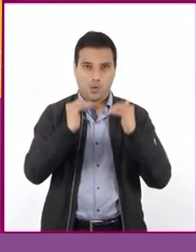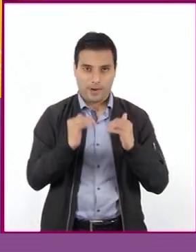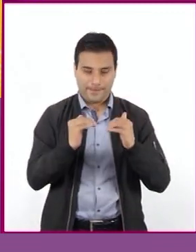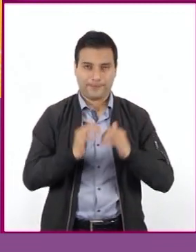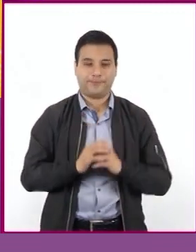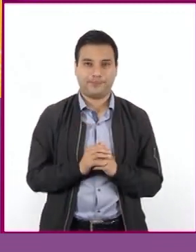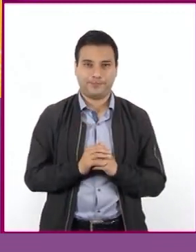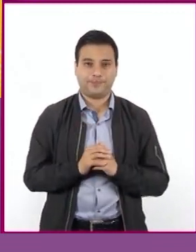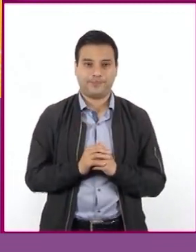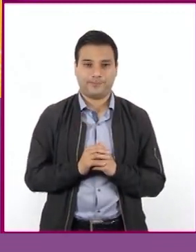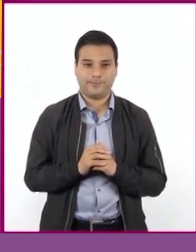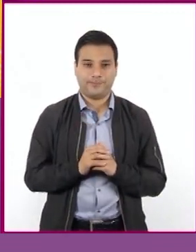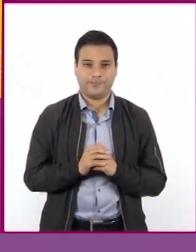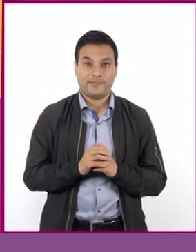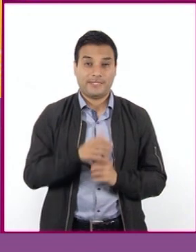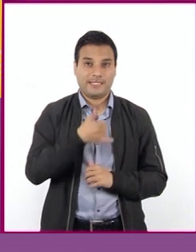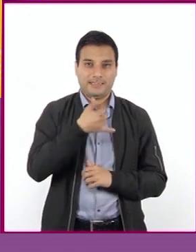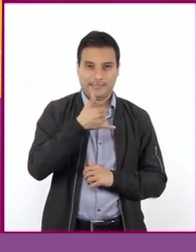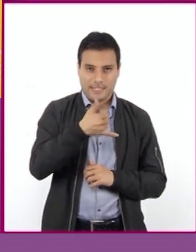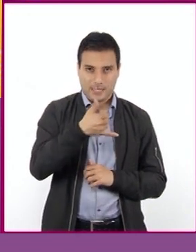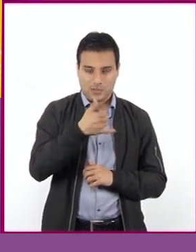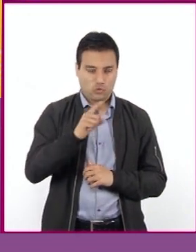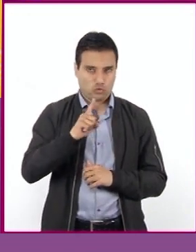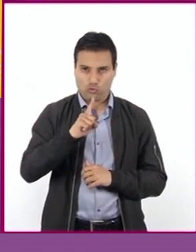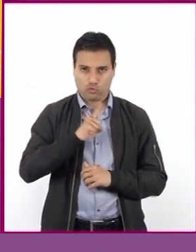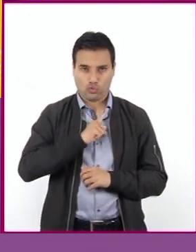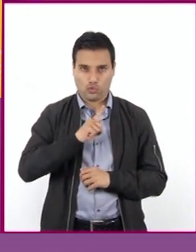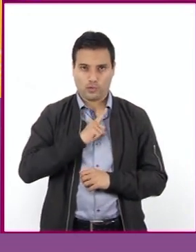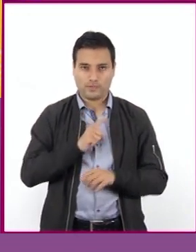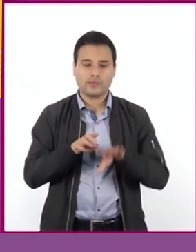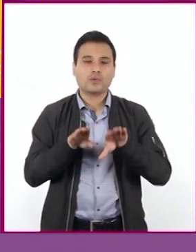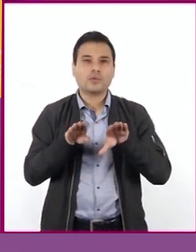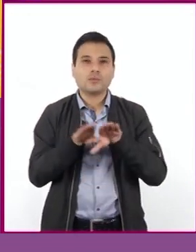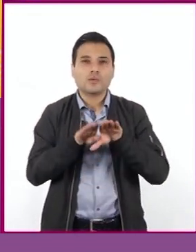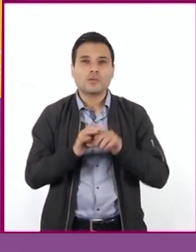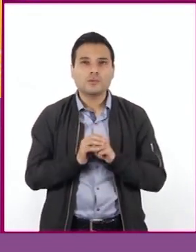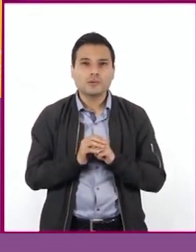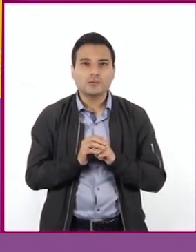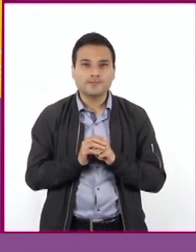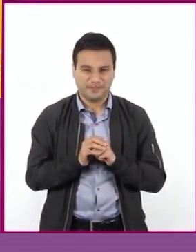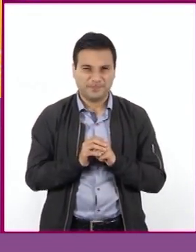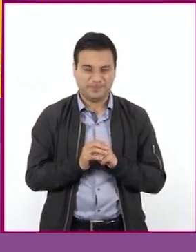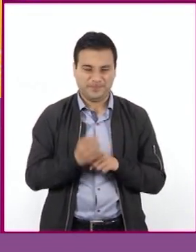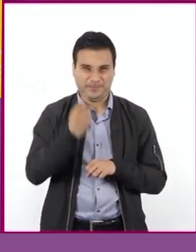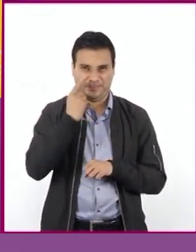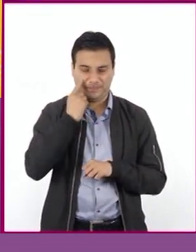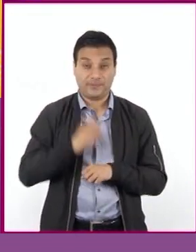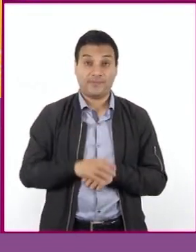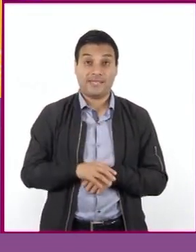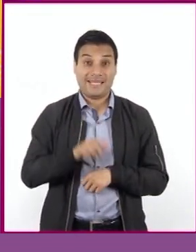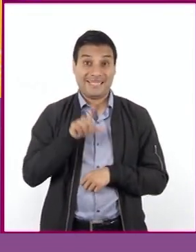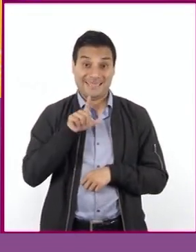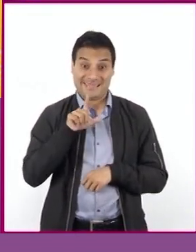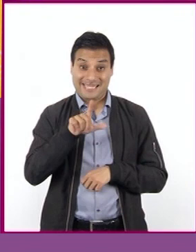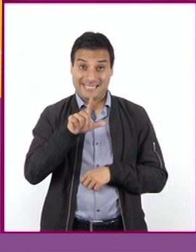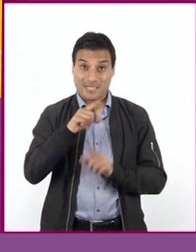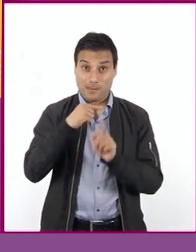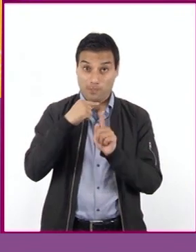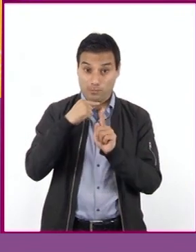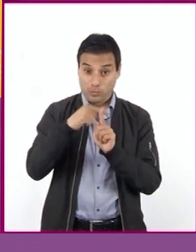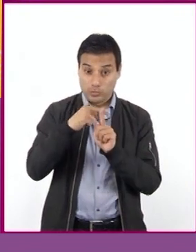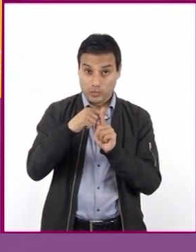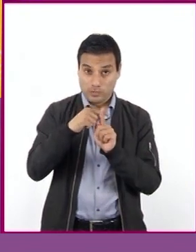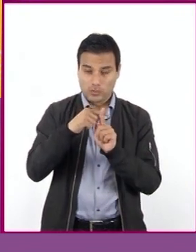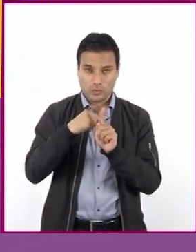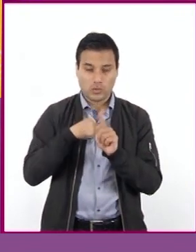despejaremos a la incógnita y para poder cancelar el coeficiente de la incógnita y, 17 positivo, usaremos